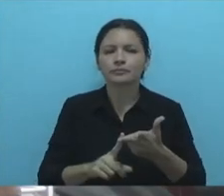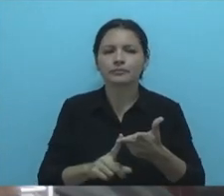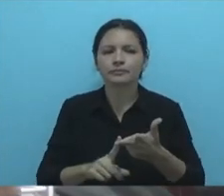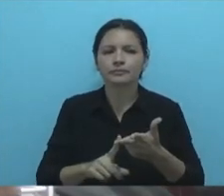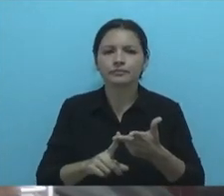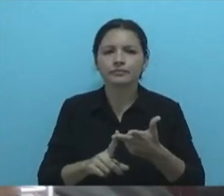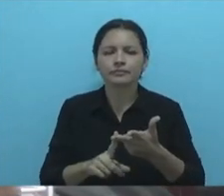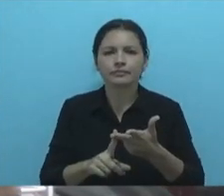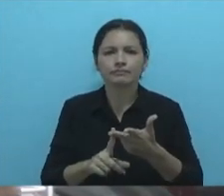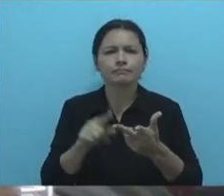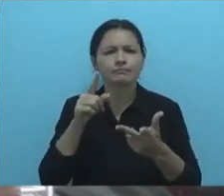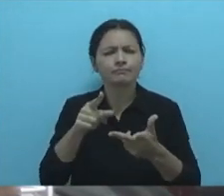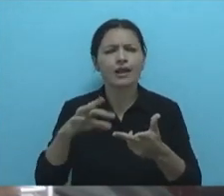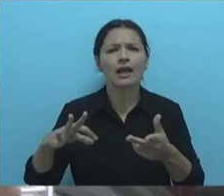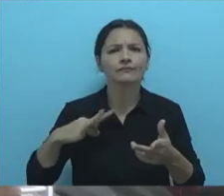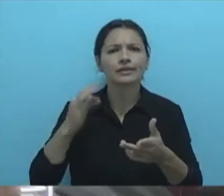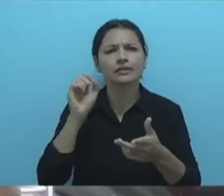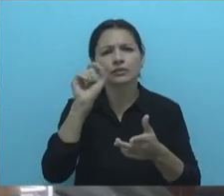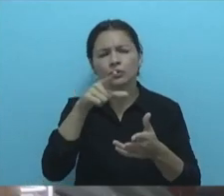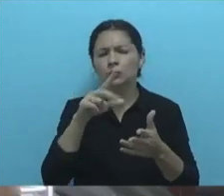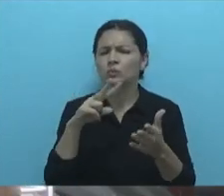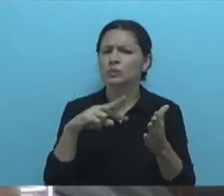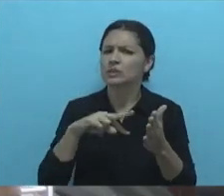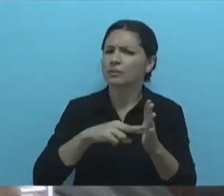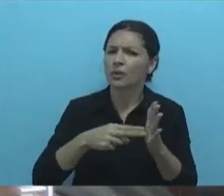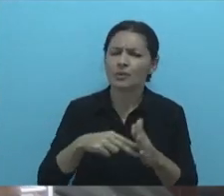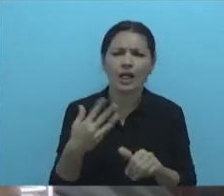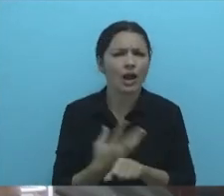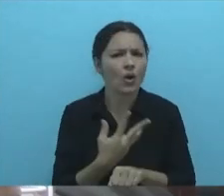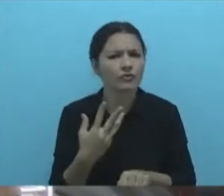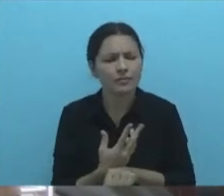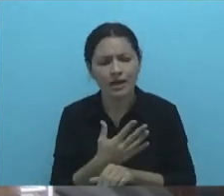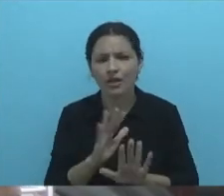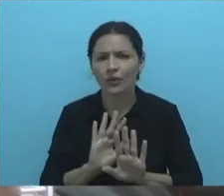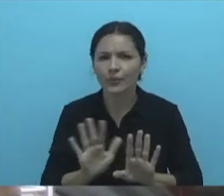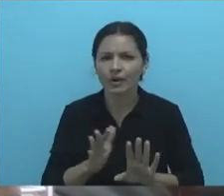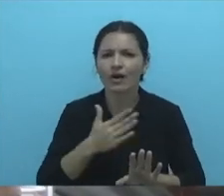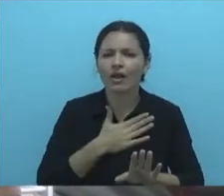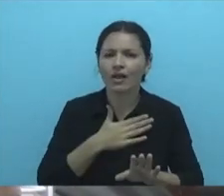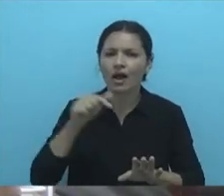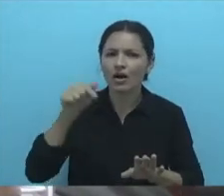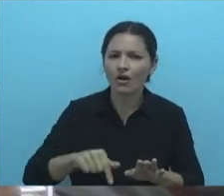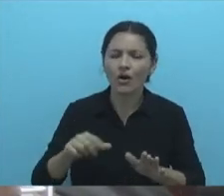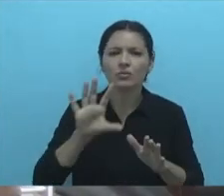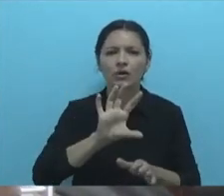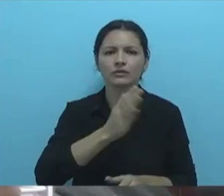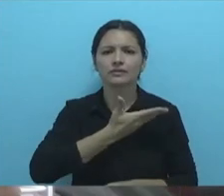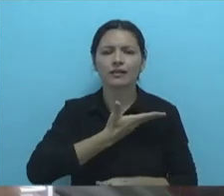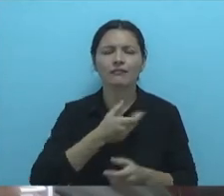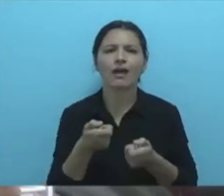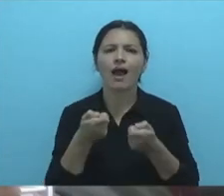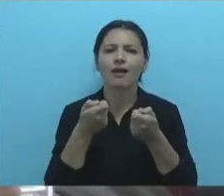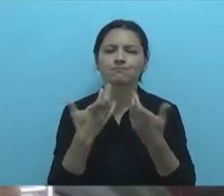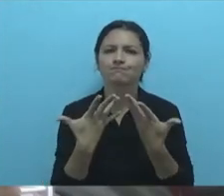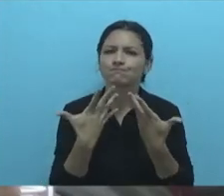enseñado con su experiencia de vida dolorosa triste pero que hoy la institución santafesina les está dando